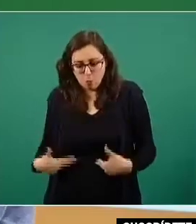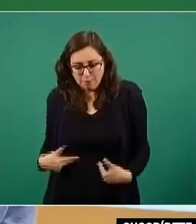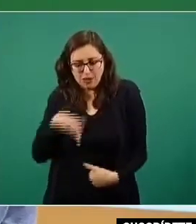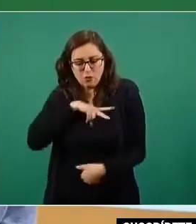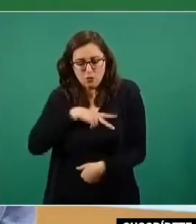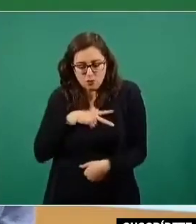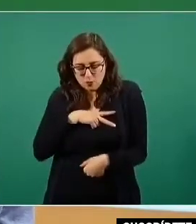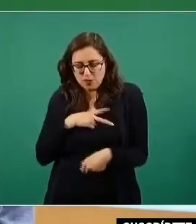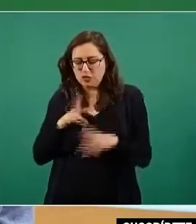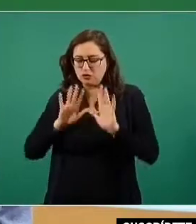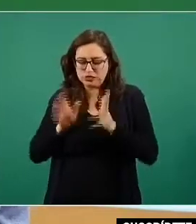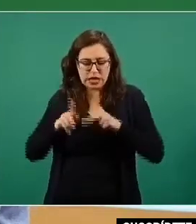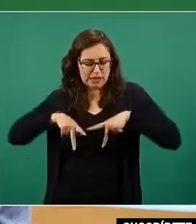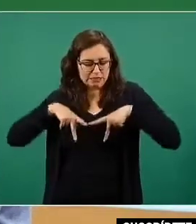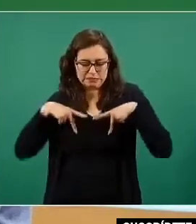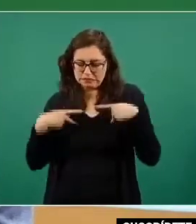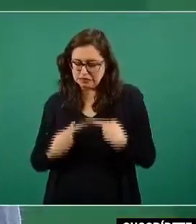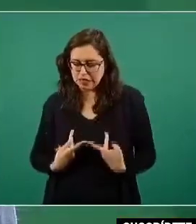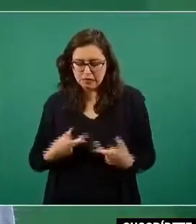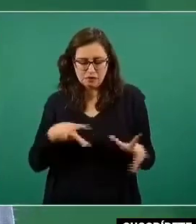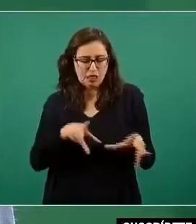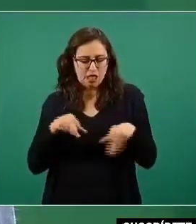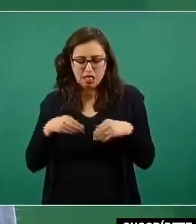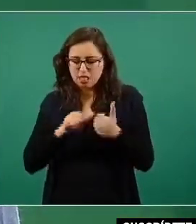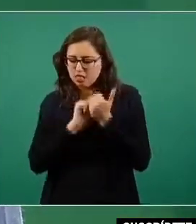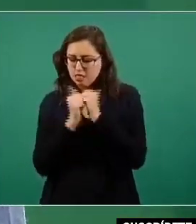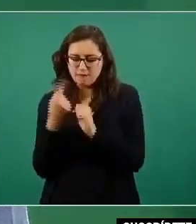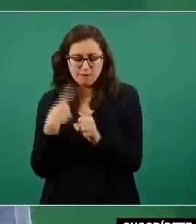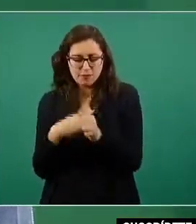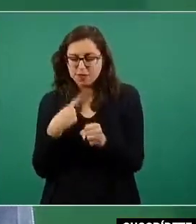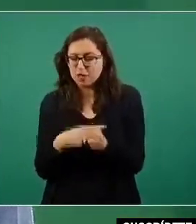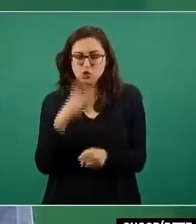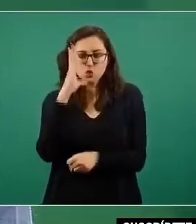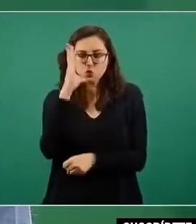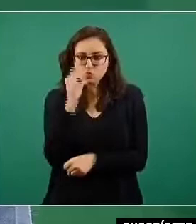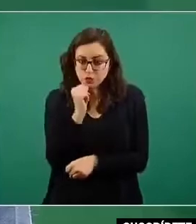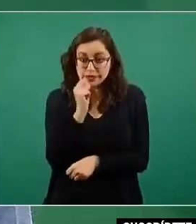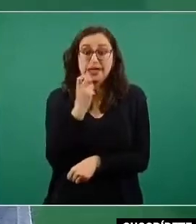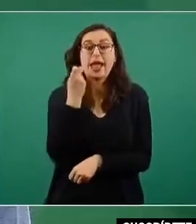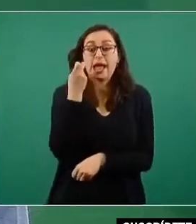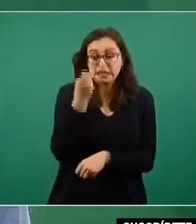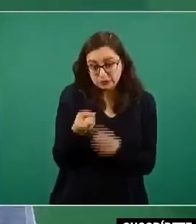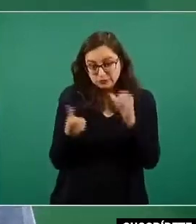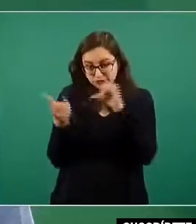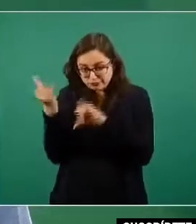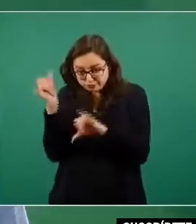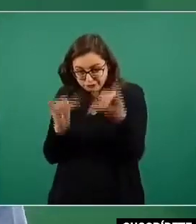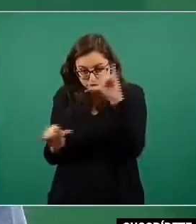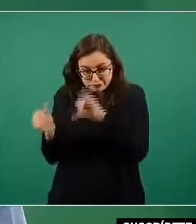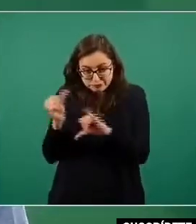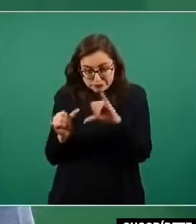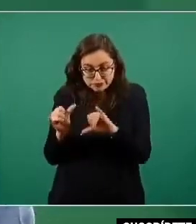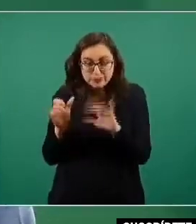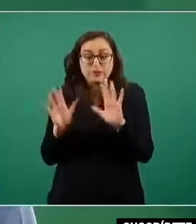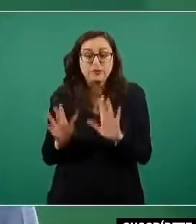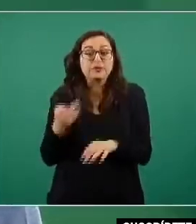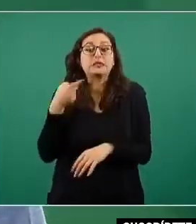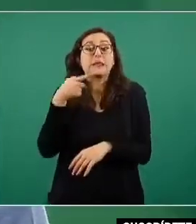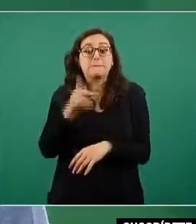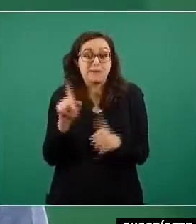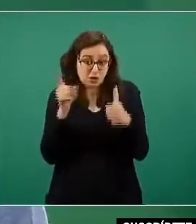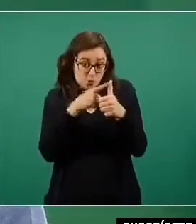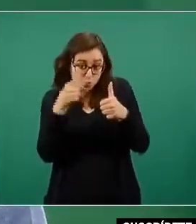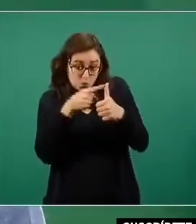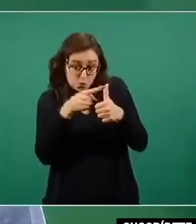atenuados, modificados genéticamente, no pueden causar tampoco enfermedad. Y esa es la sustancia activa. Pero además de la sustancia activa, tienen